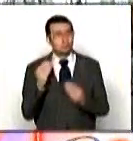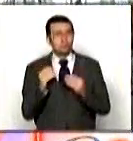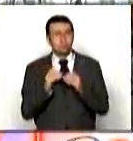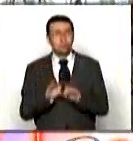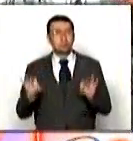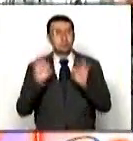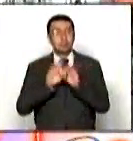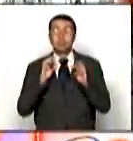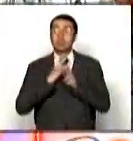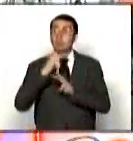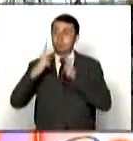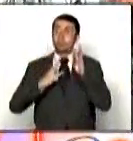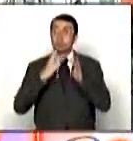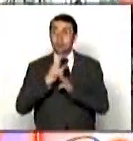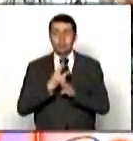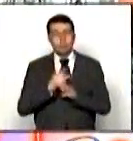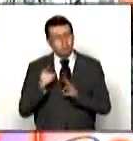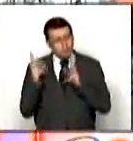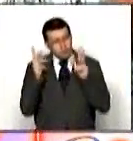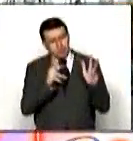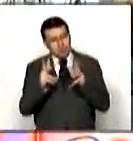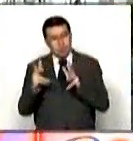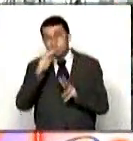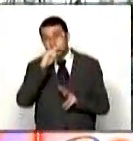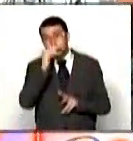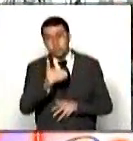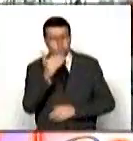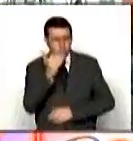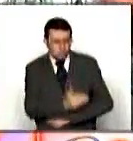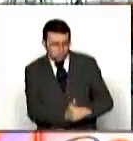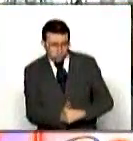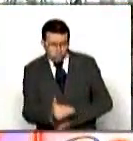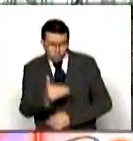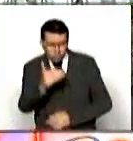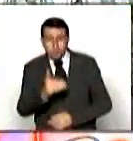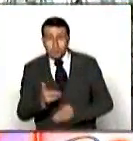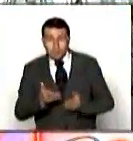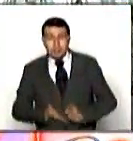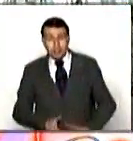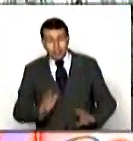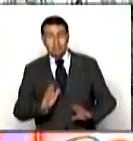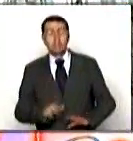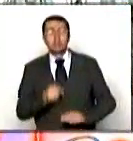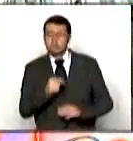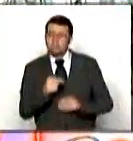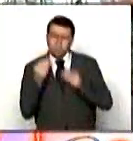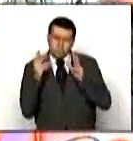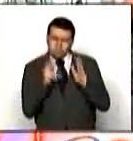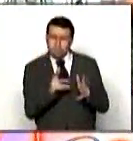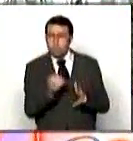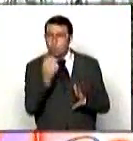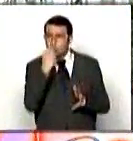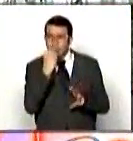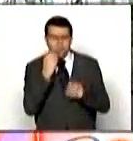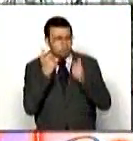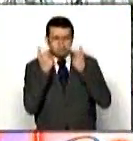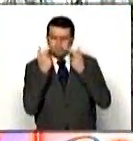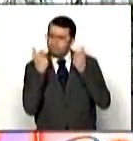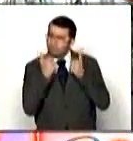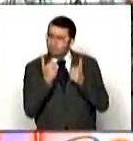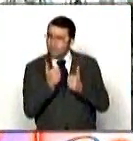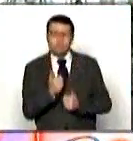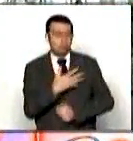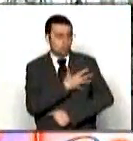mundial para que los niños sean bien alimentados desde los primeros días de su nacimiento, no se les prive de